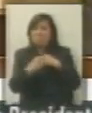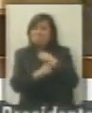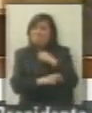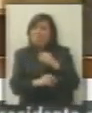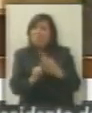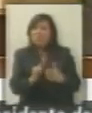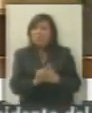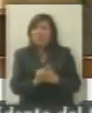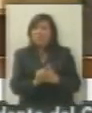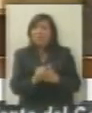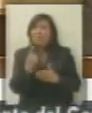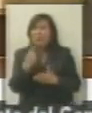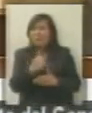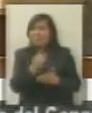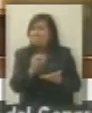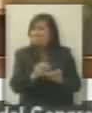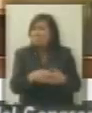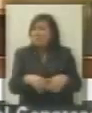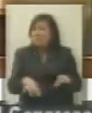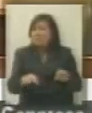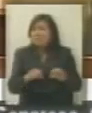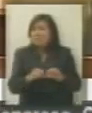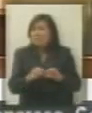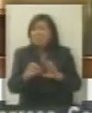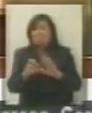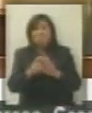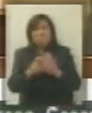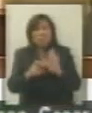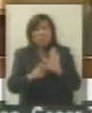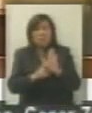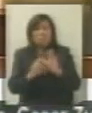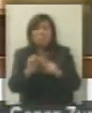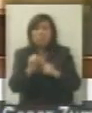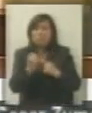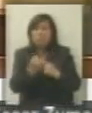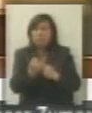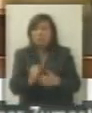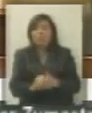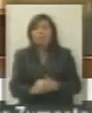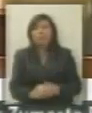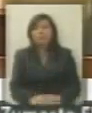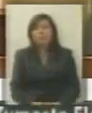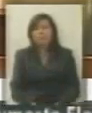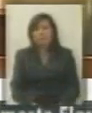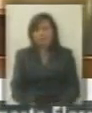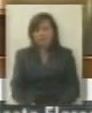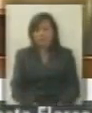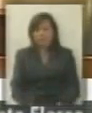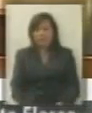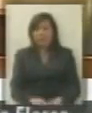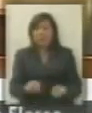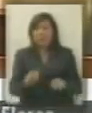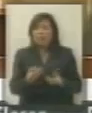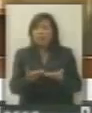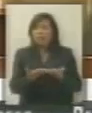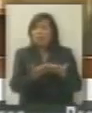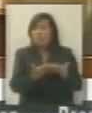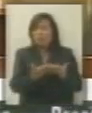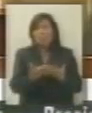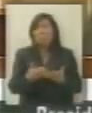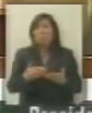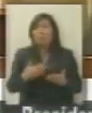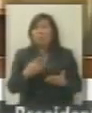rural, y para ello es vital la prevalencia de los programas sociales focalizados. En materia educativa,